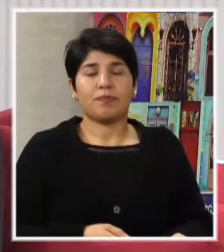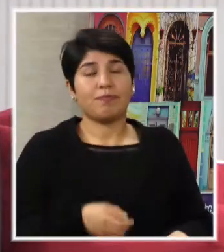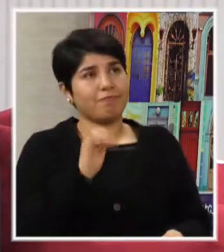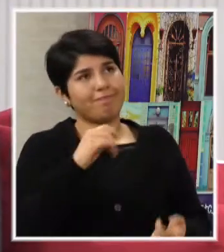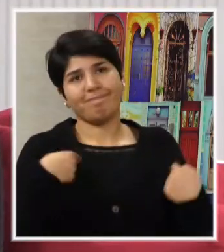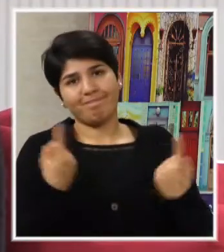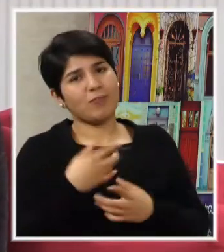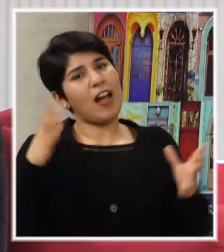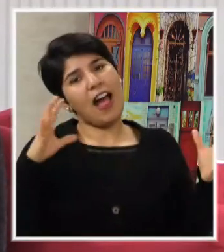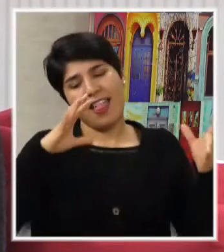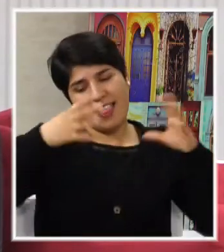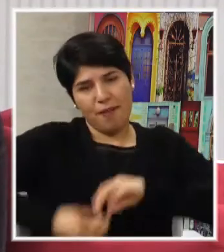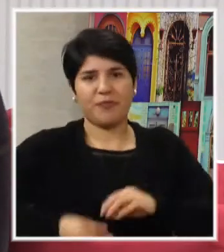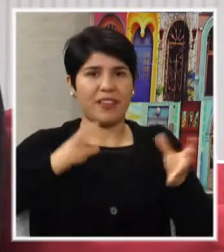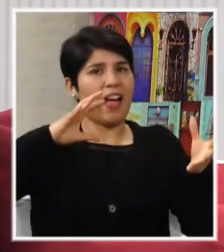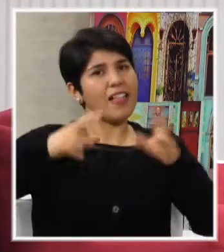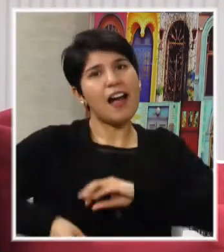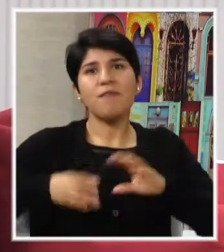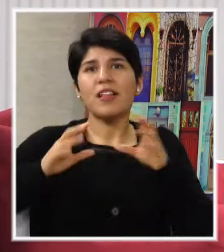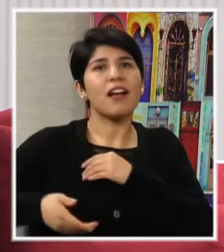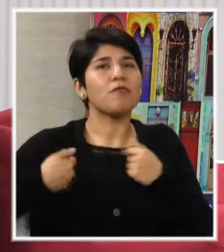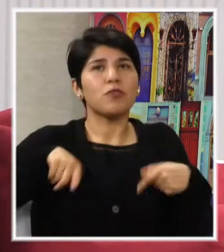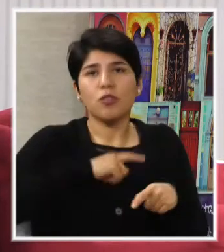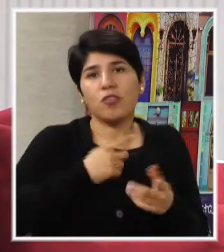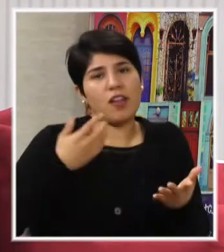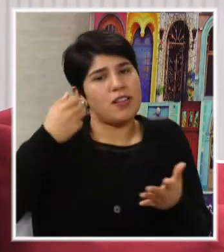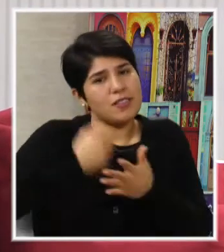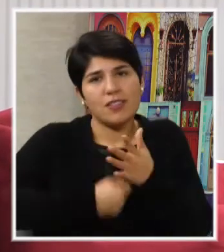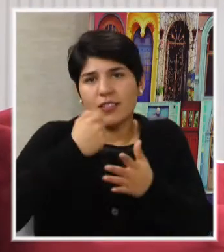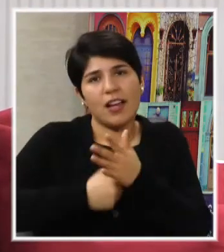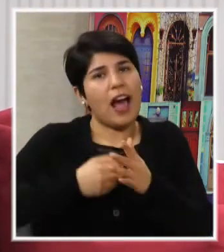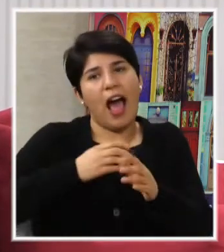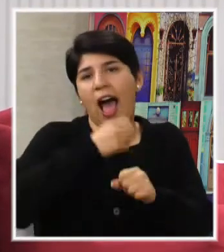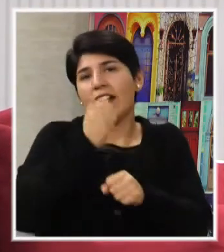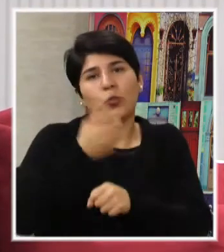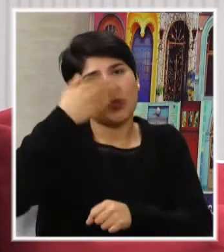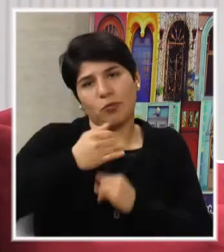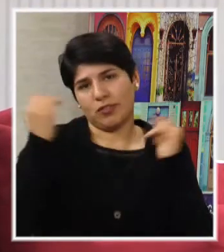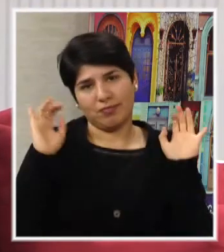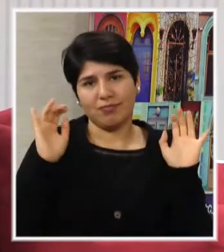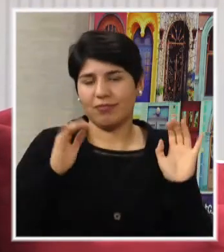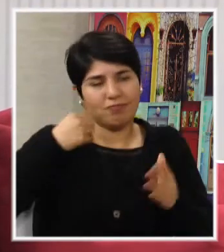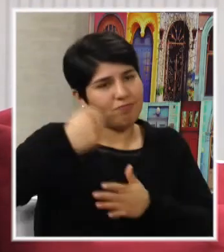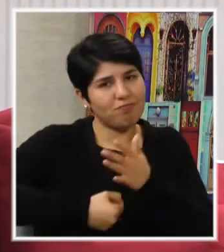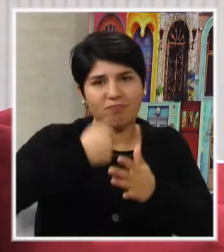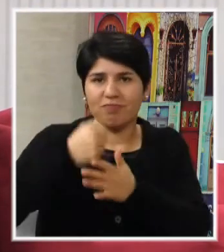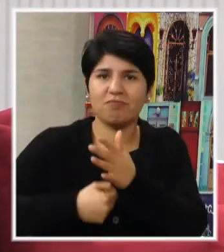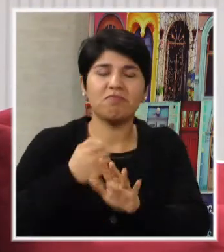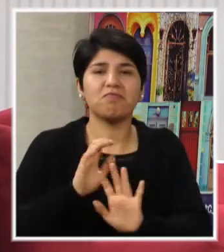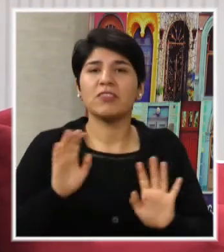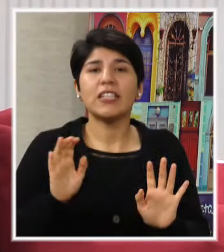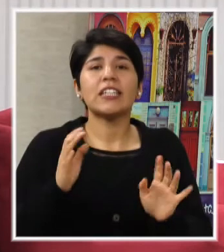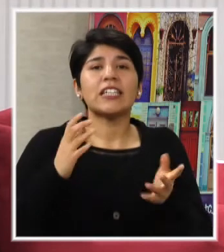adaptamos nos seguimos adaptando y todo lo que podamos hacer hasta el último día lo vamos a hacer este ya sabemos